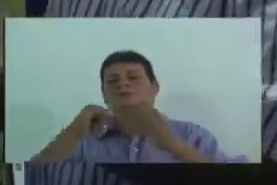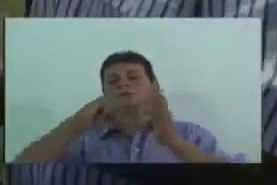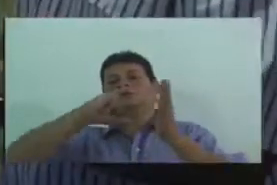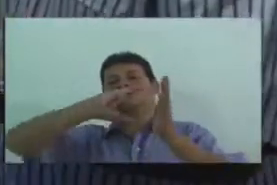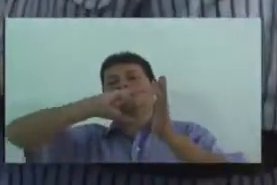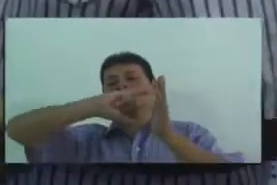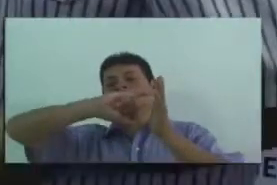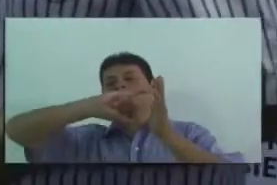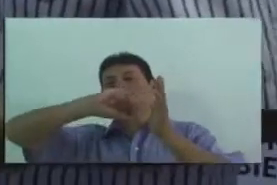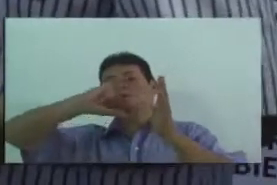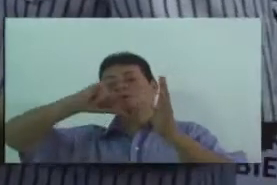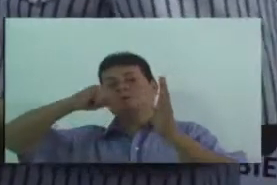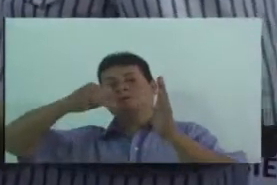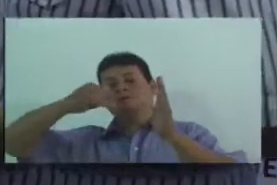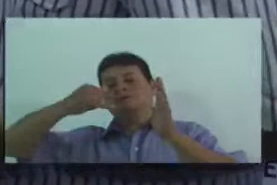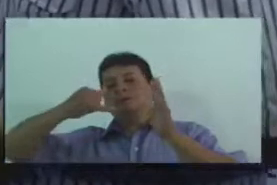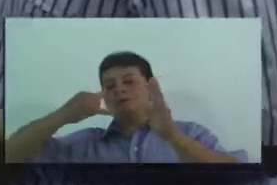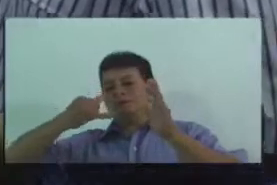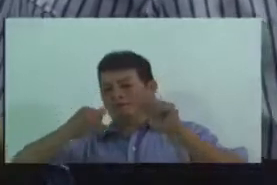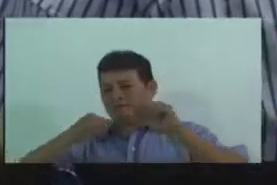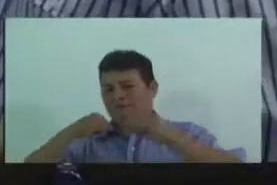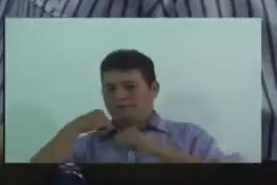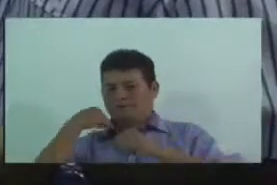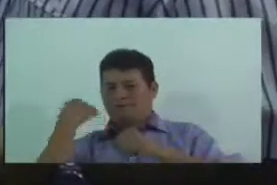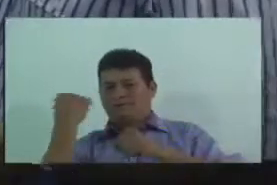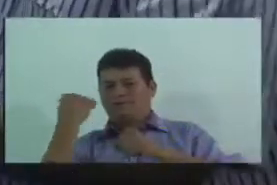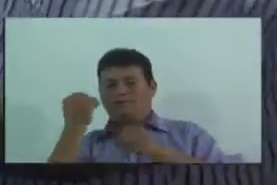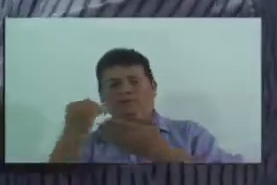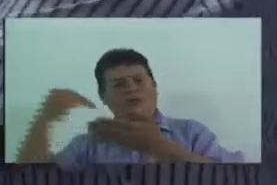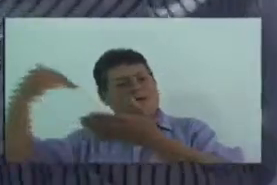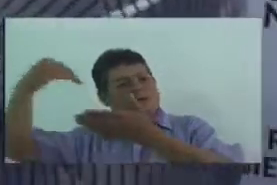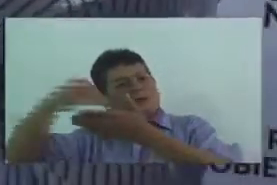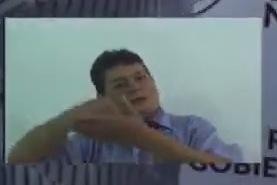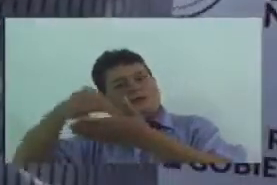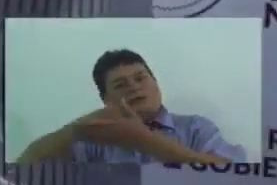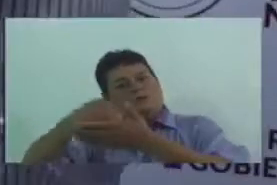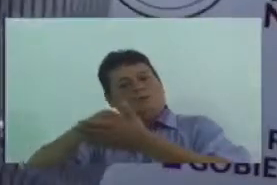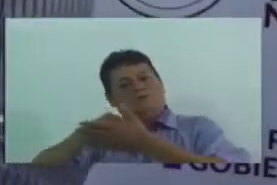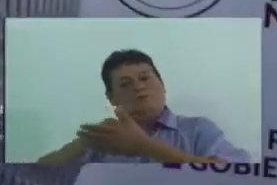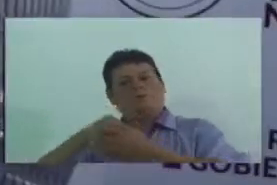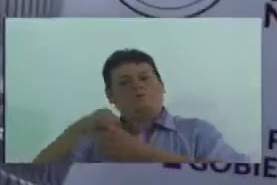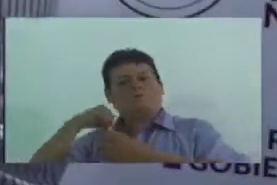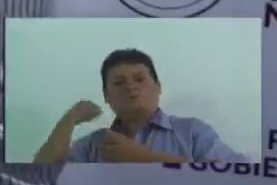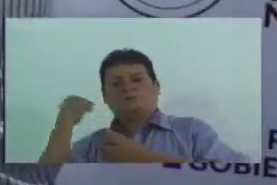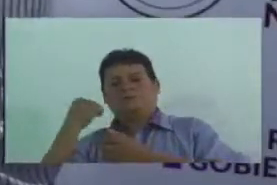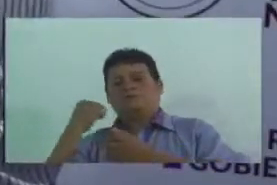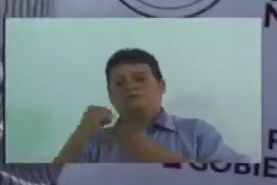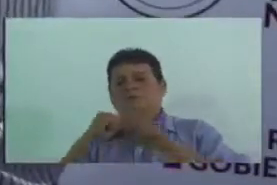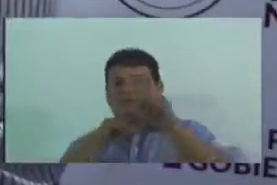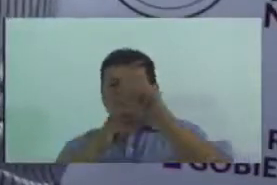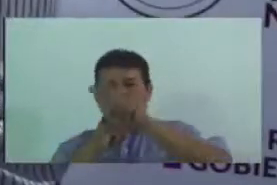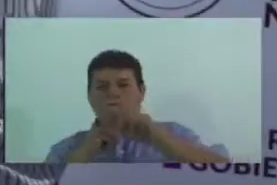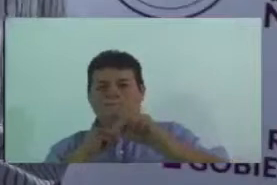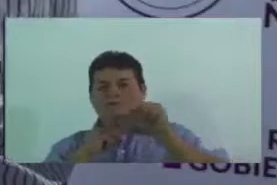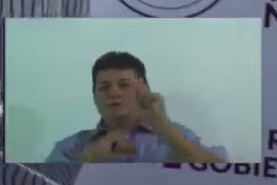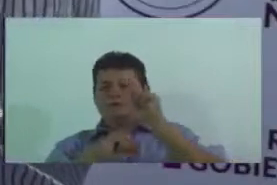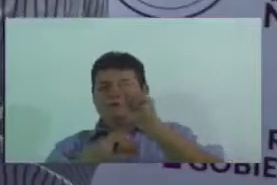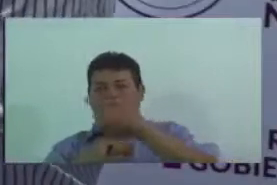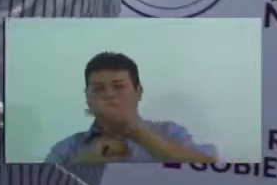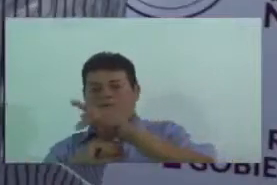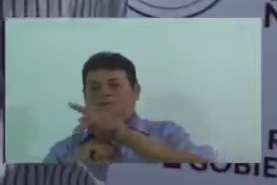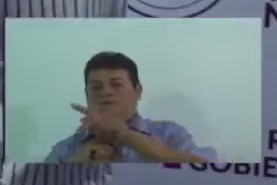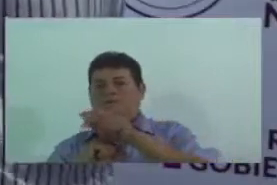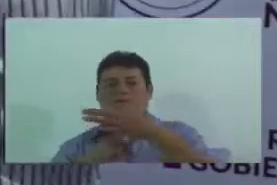Bien, vamos a ubicar la punta del compás en el vértice del ángulo. Vamos a abrir un poco más de la mitad de